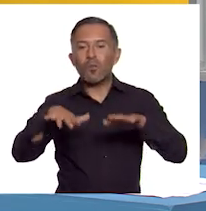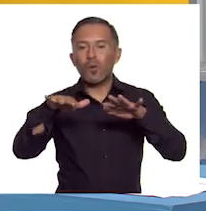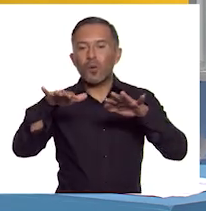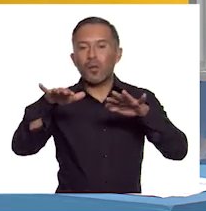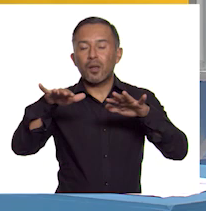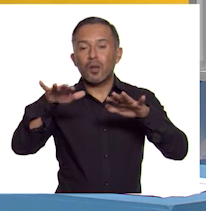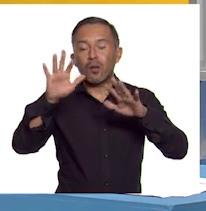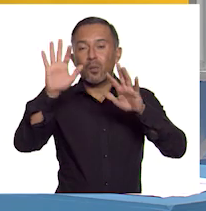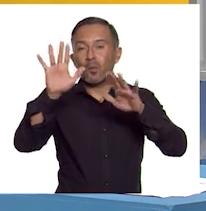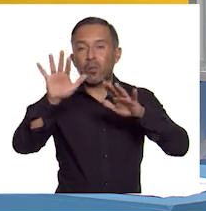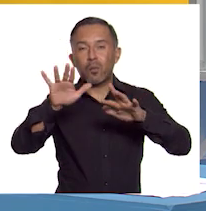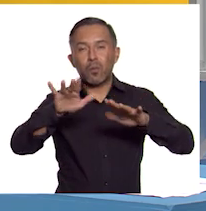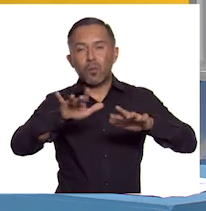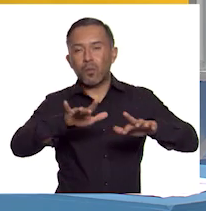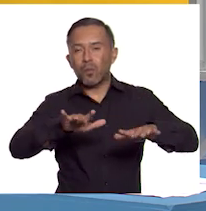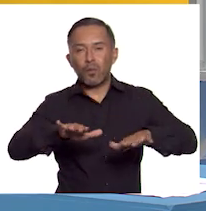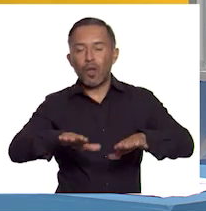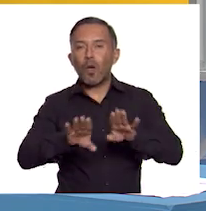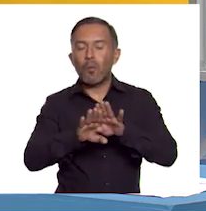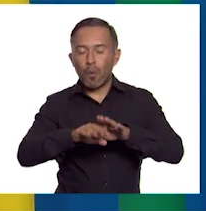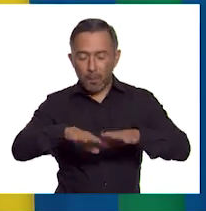nieve que cae sobre el mundo.